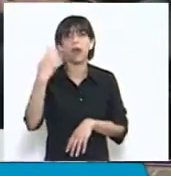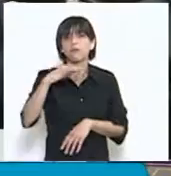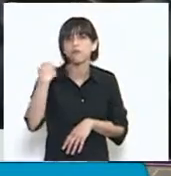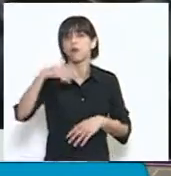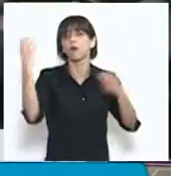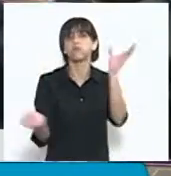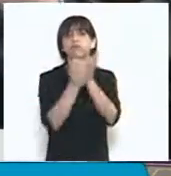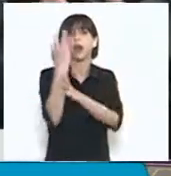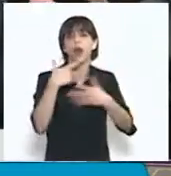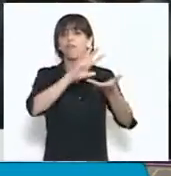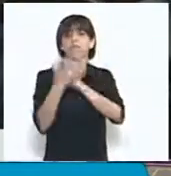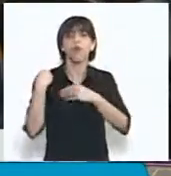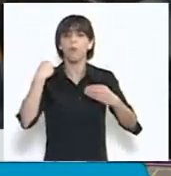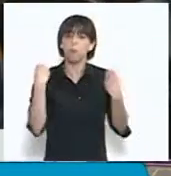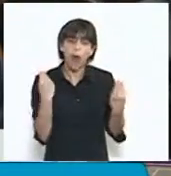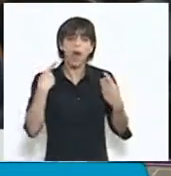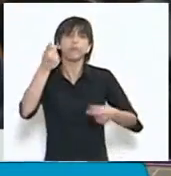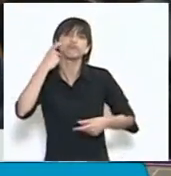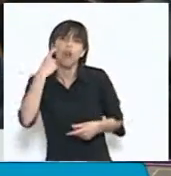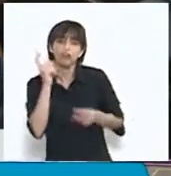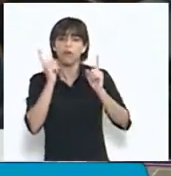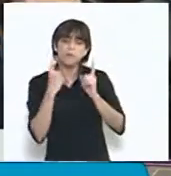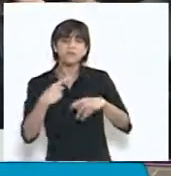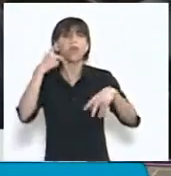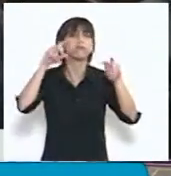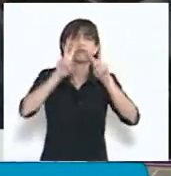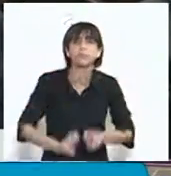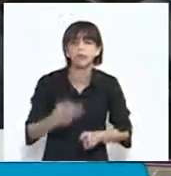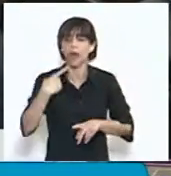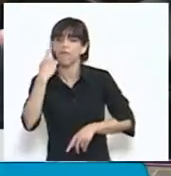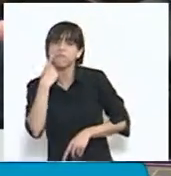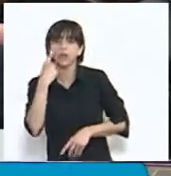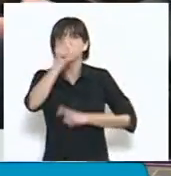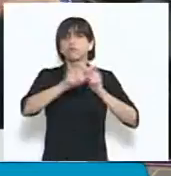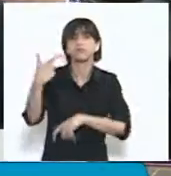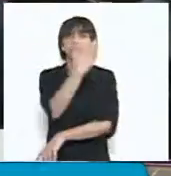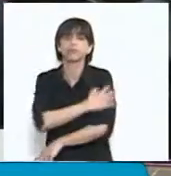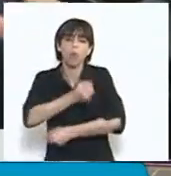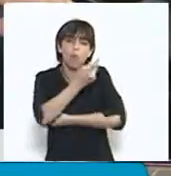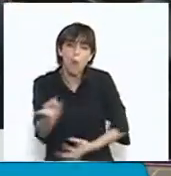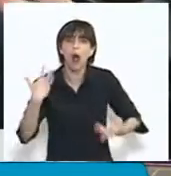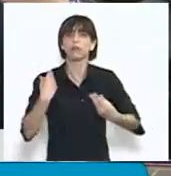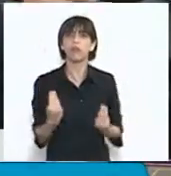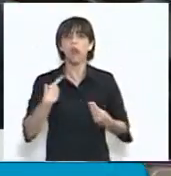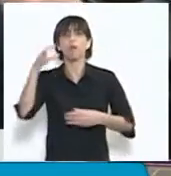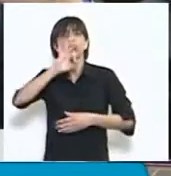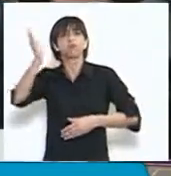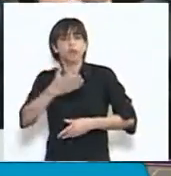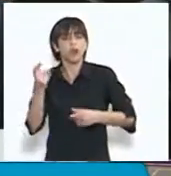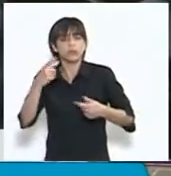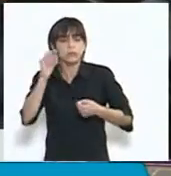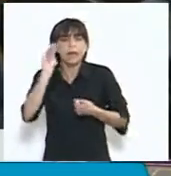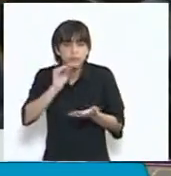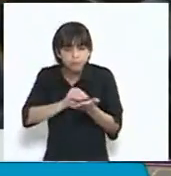estadística y el muestreo que pueda registrar a lo largo y a lo ancho del